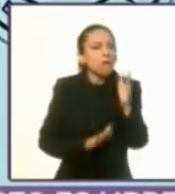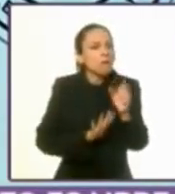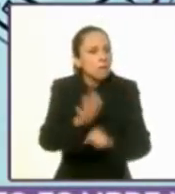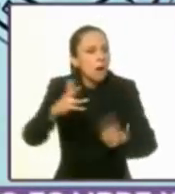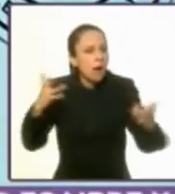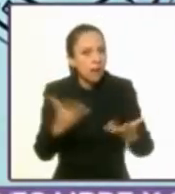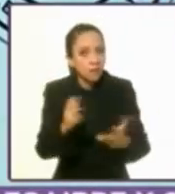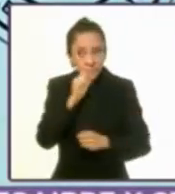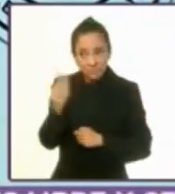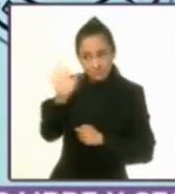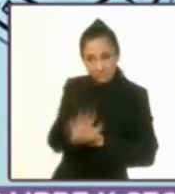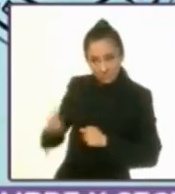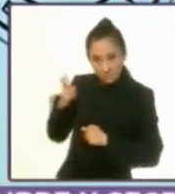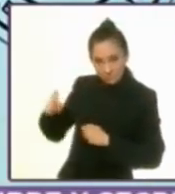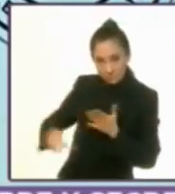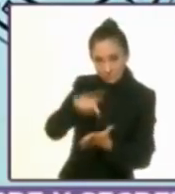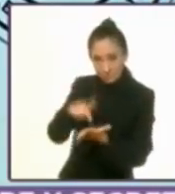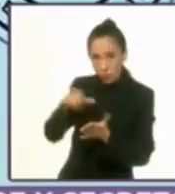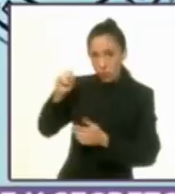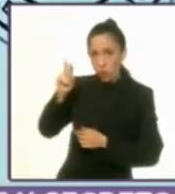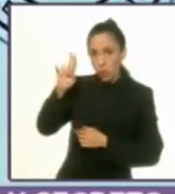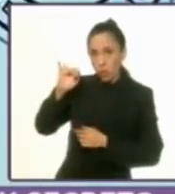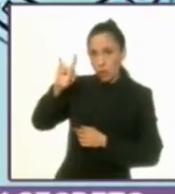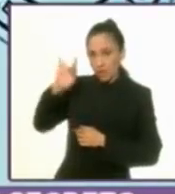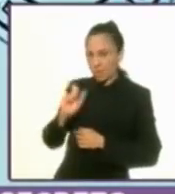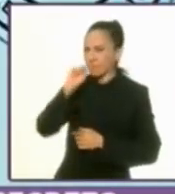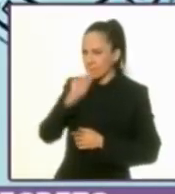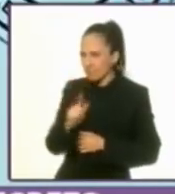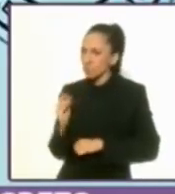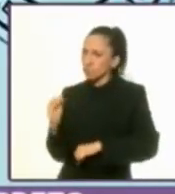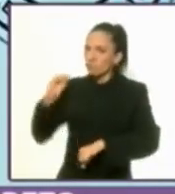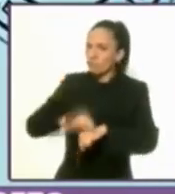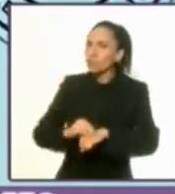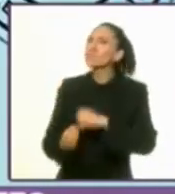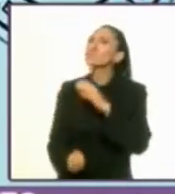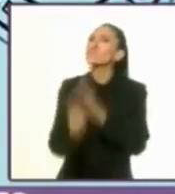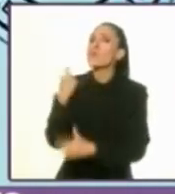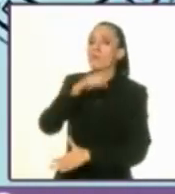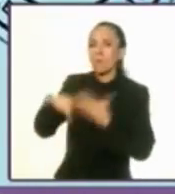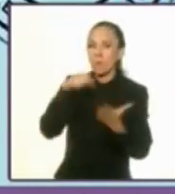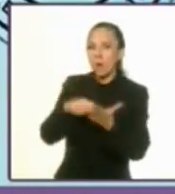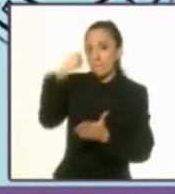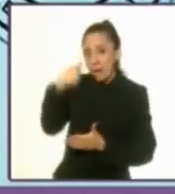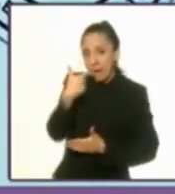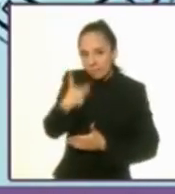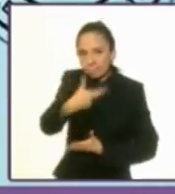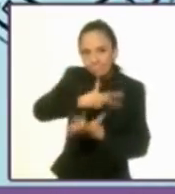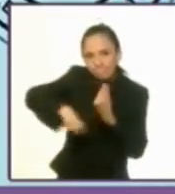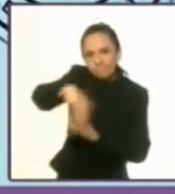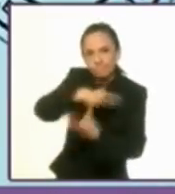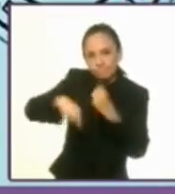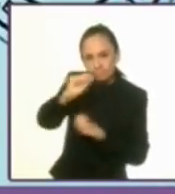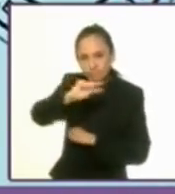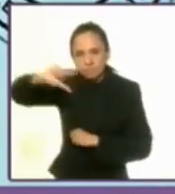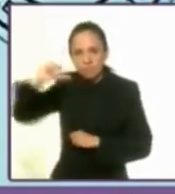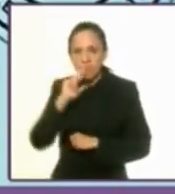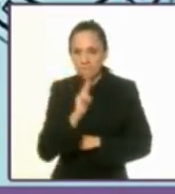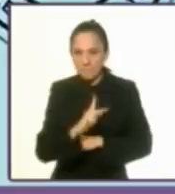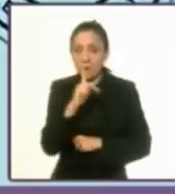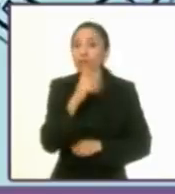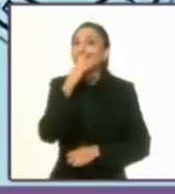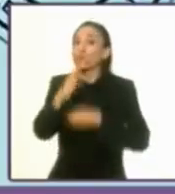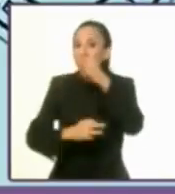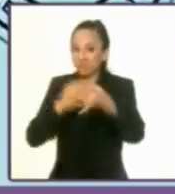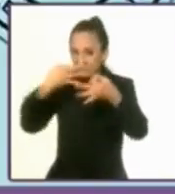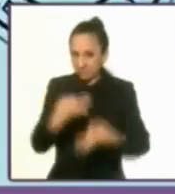de la zona oriente de la ciudad el nuevo polo de desarrollo económico la buena noticia es que en poco tiempo vamos